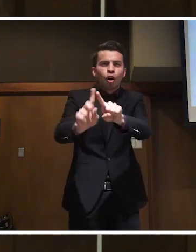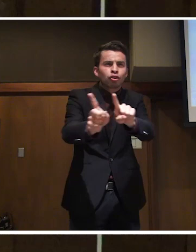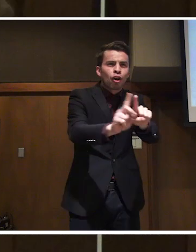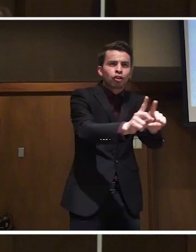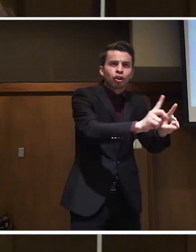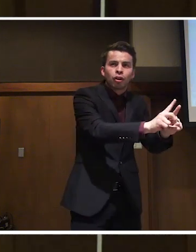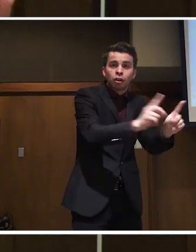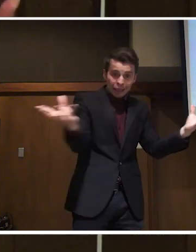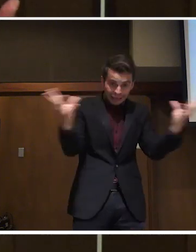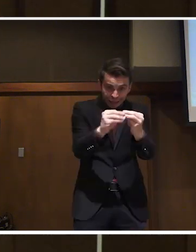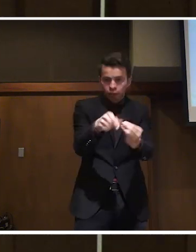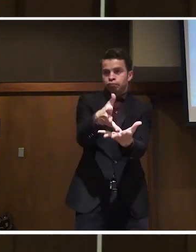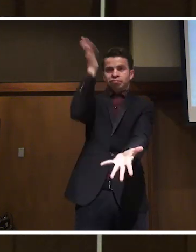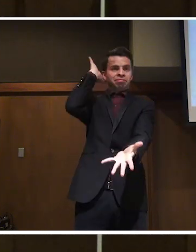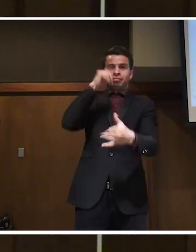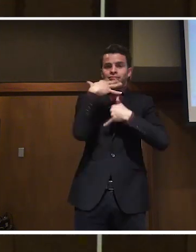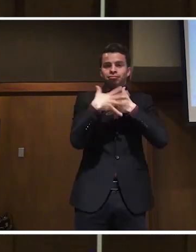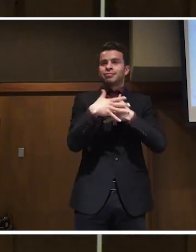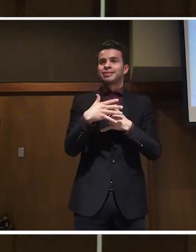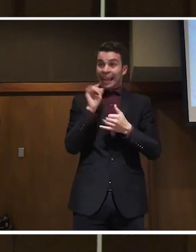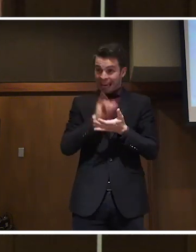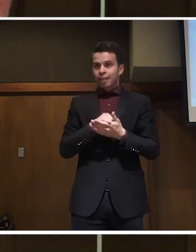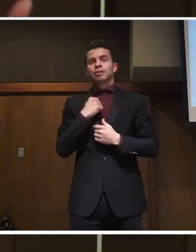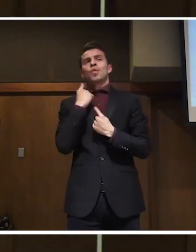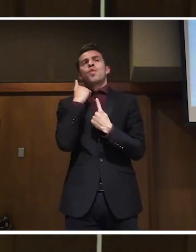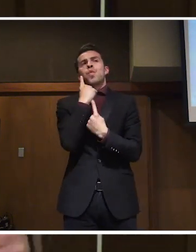que por supuesto hay que aprender a valorar y hay que aprender a